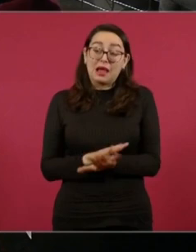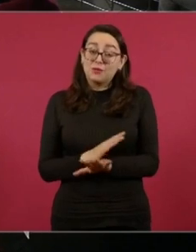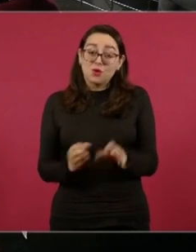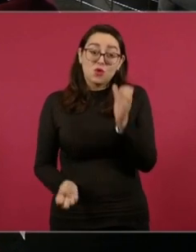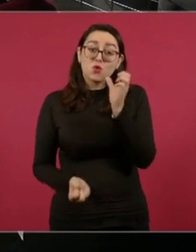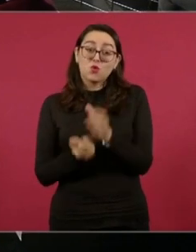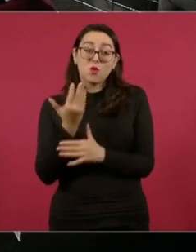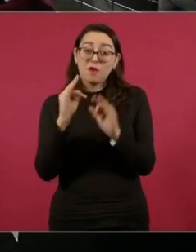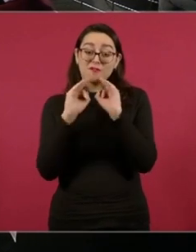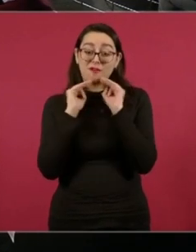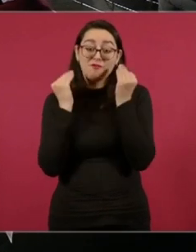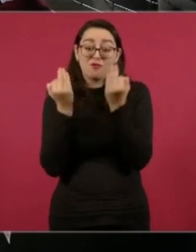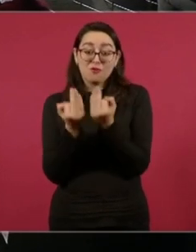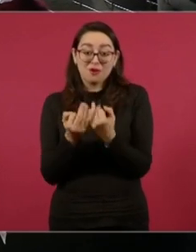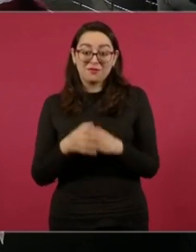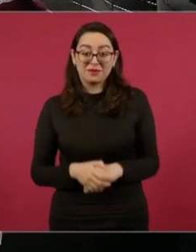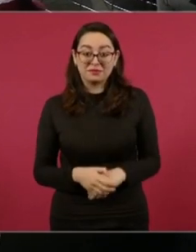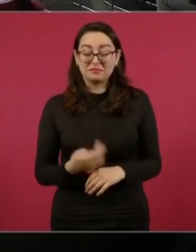cómo es posible que